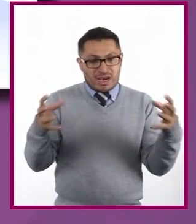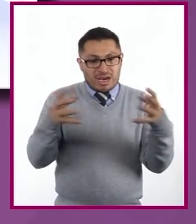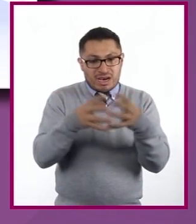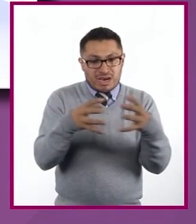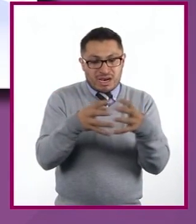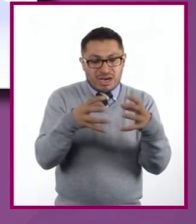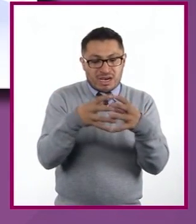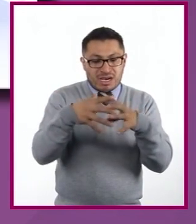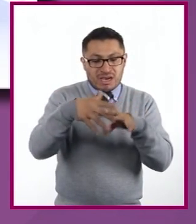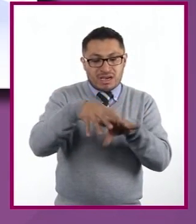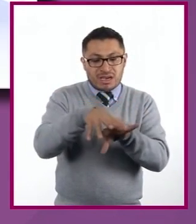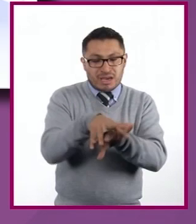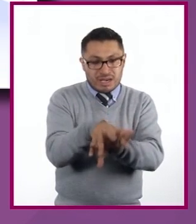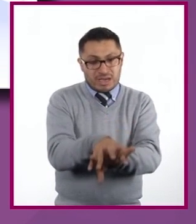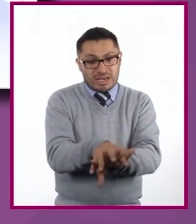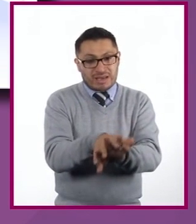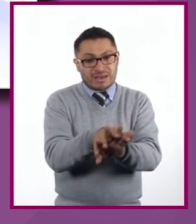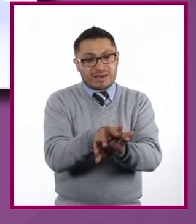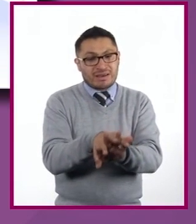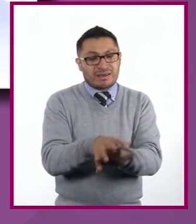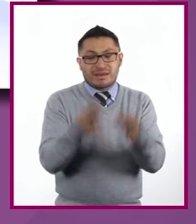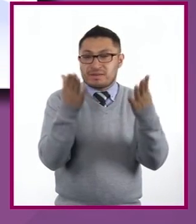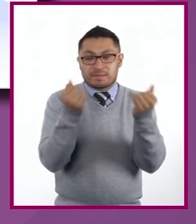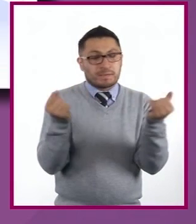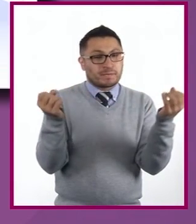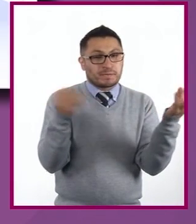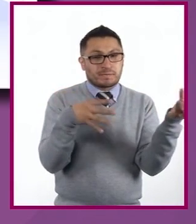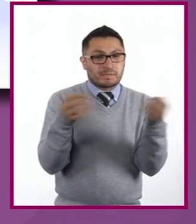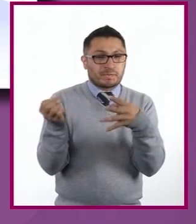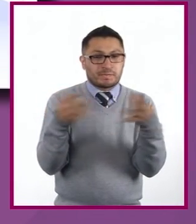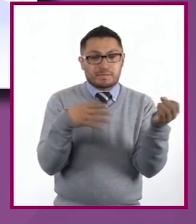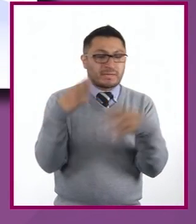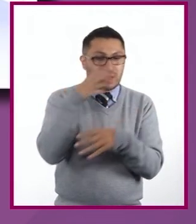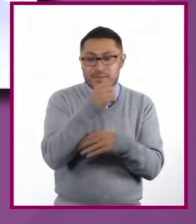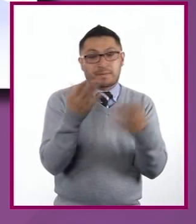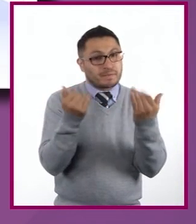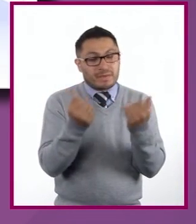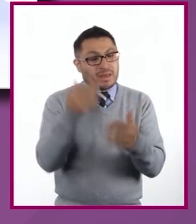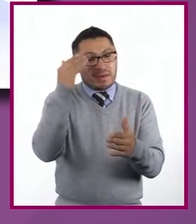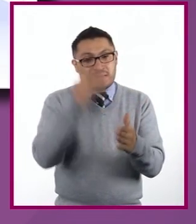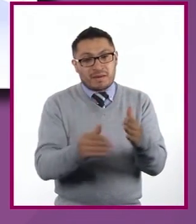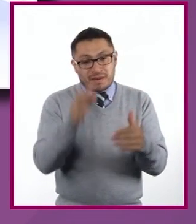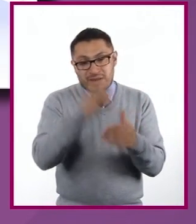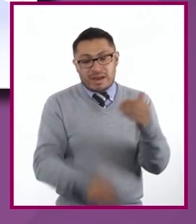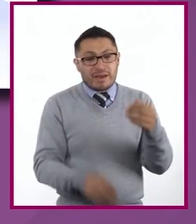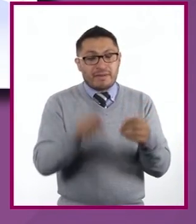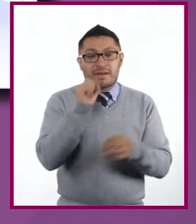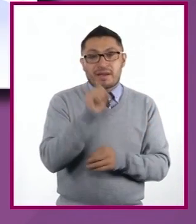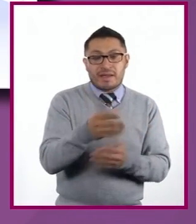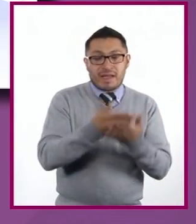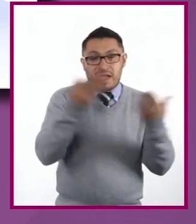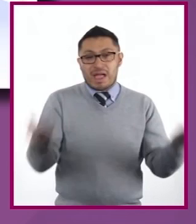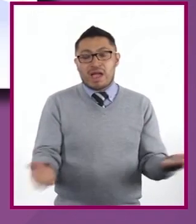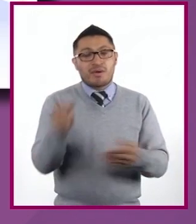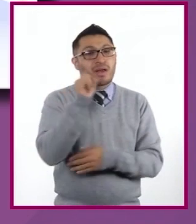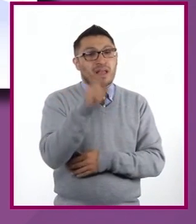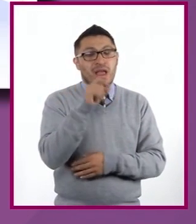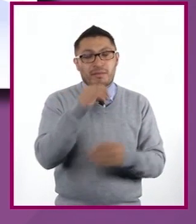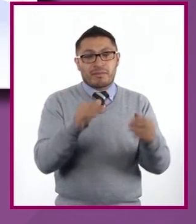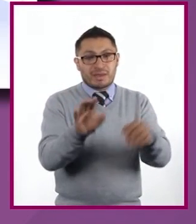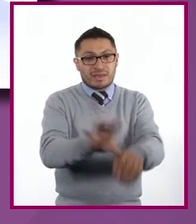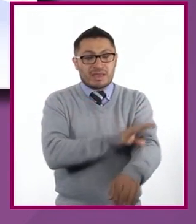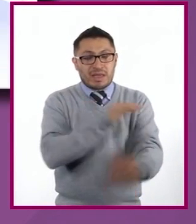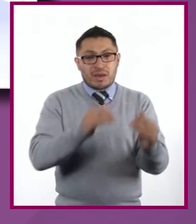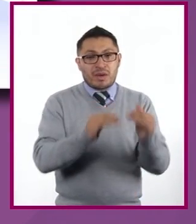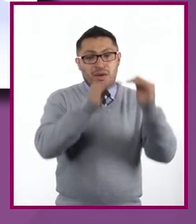se comparte entre ellos, ya no hay flujo de calor, y todas las partículas conservan la misma energía cinética, es decir,